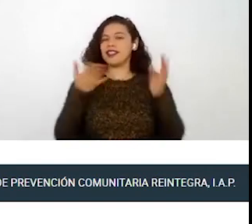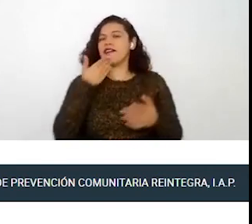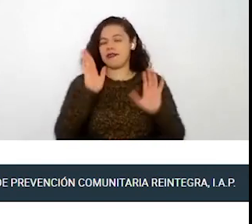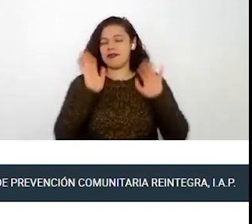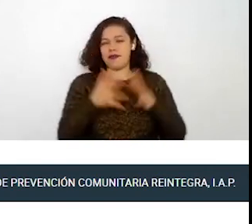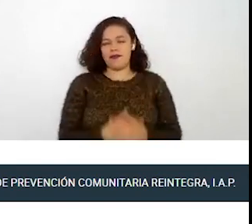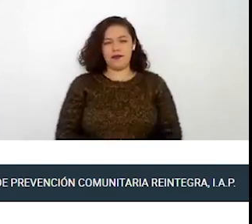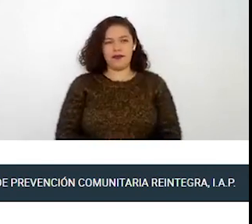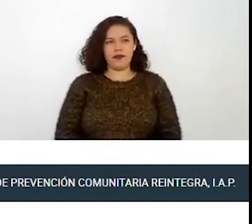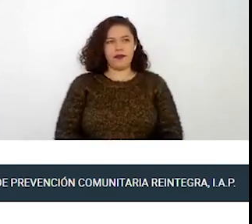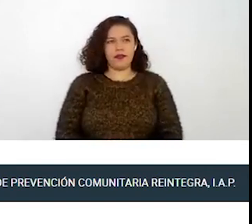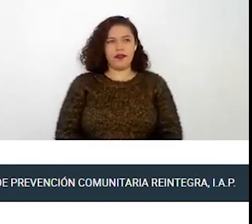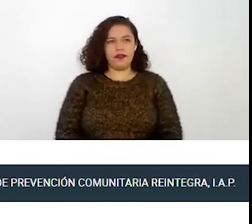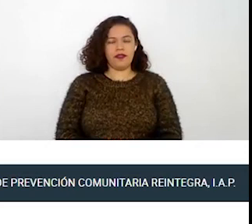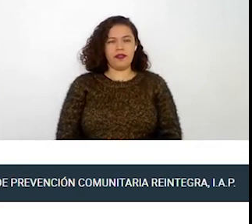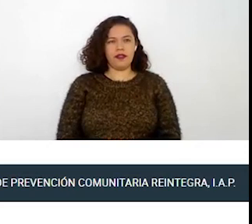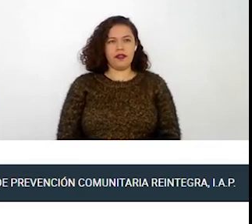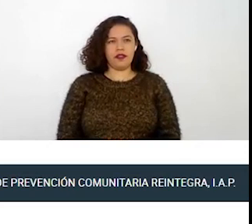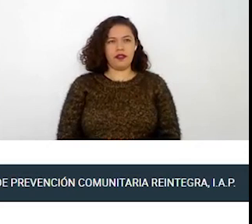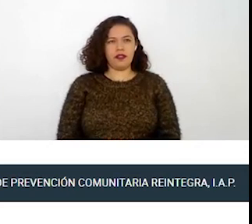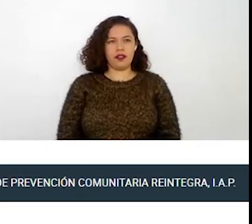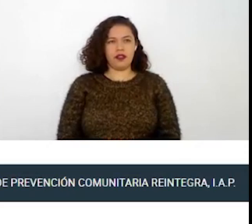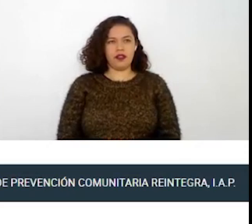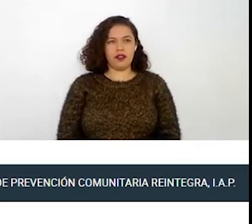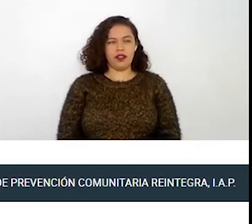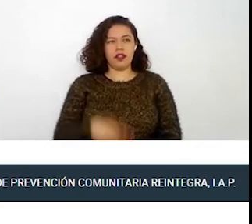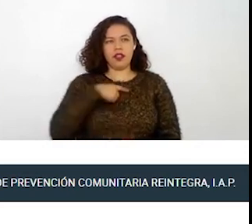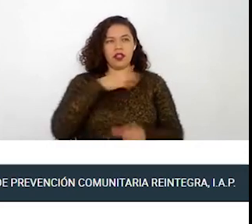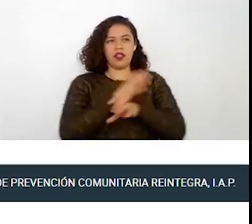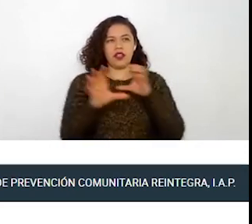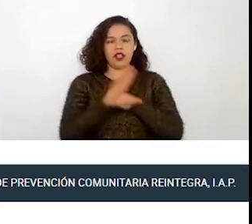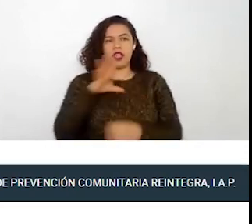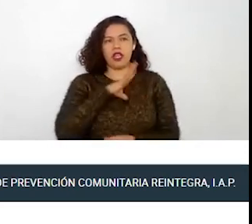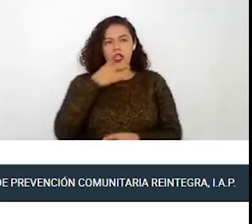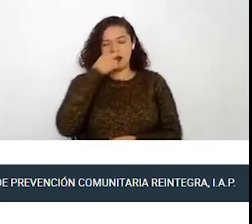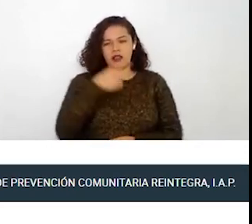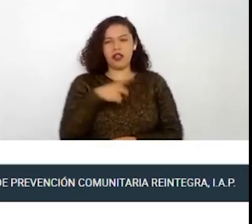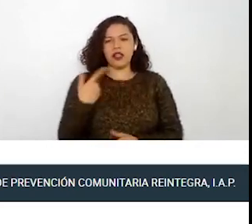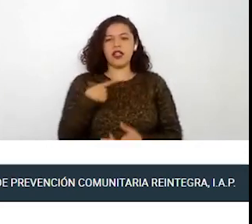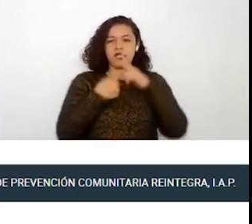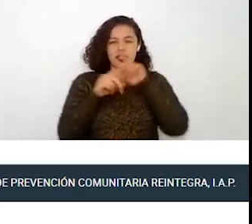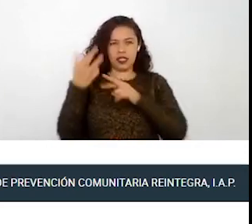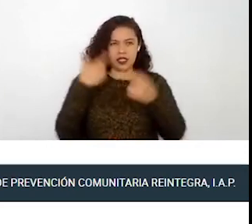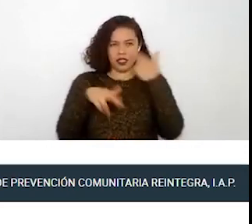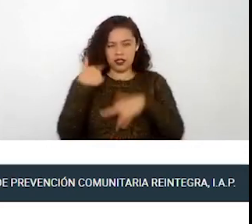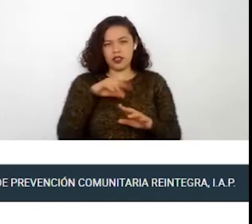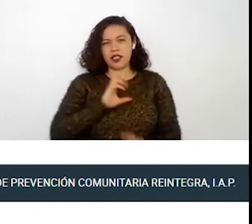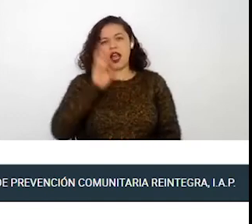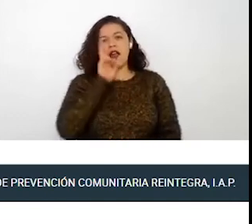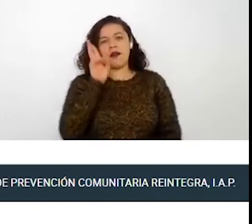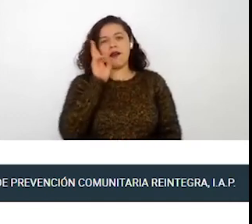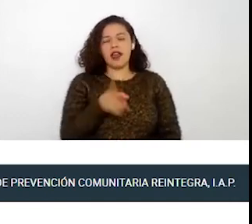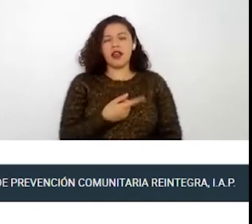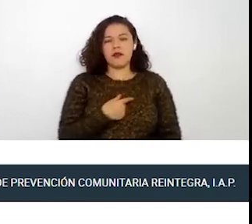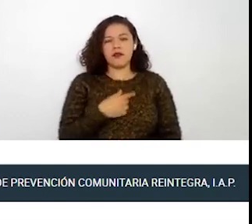entonces ya me voy a ver qué es lo que tengo vamos a regresarlos al inicio y si se fija ahorita para que vean